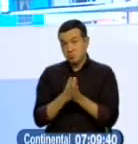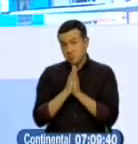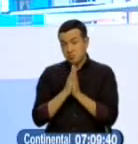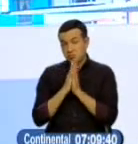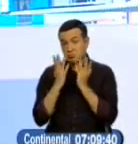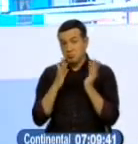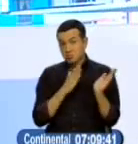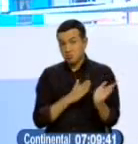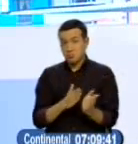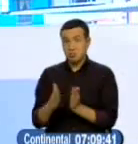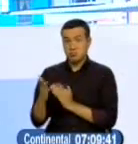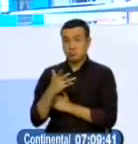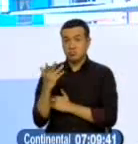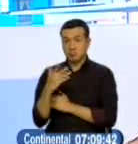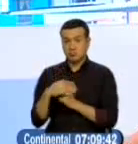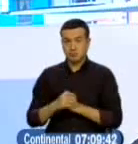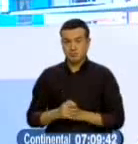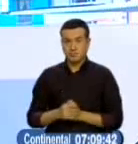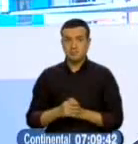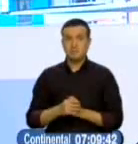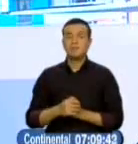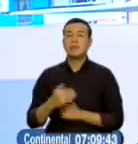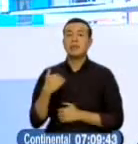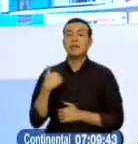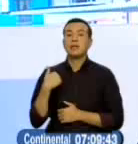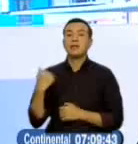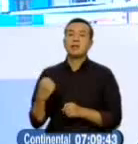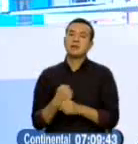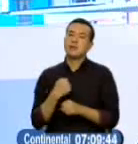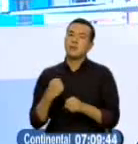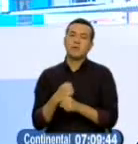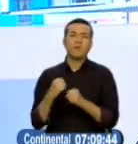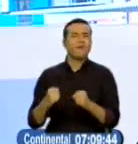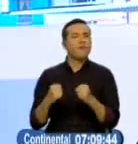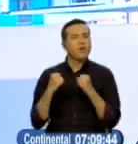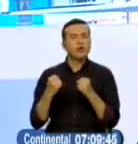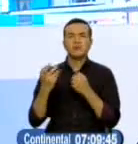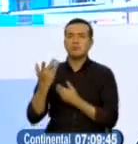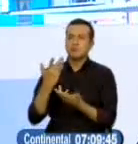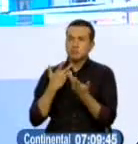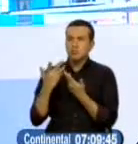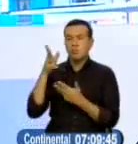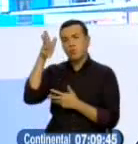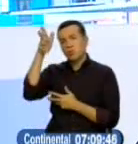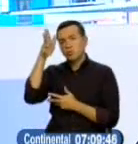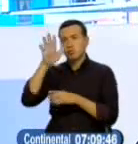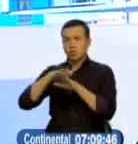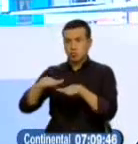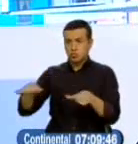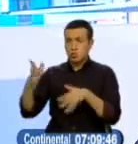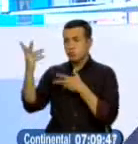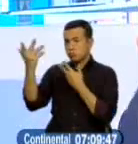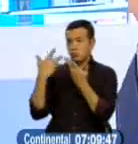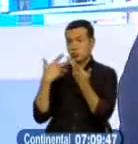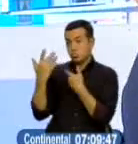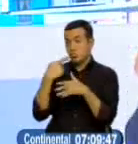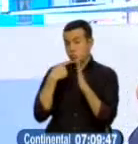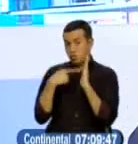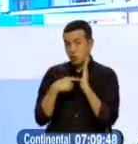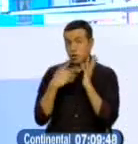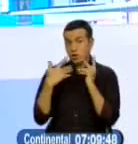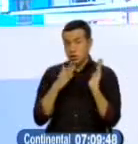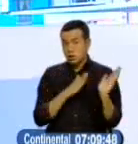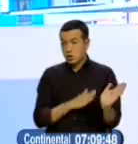solidificar en este sentido es tener un trabajo muy fuerte en la interacción entre el docente y el estudiante. Es decir, ponerle